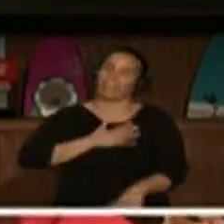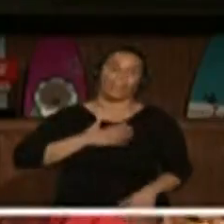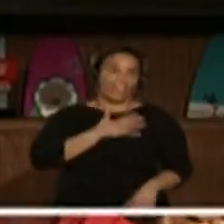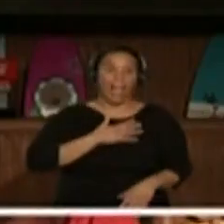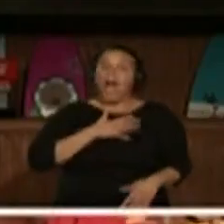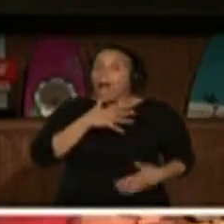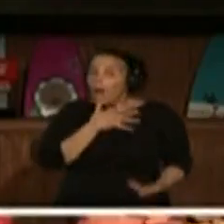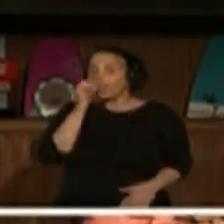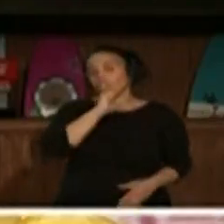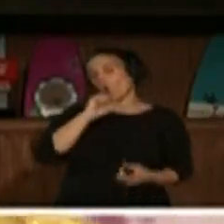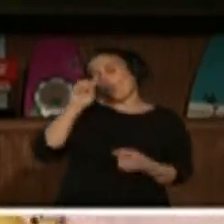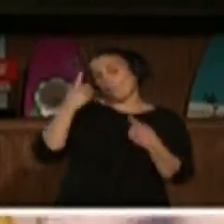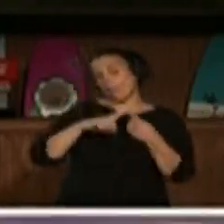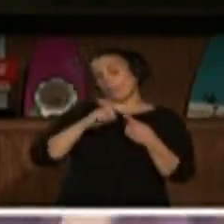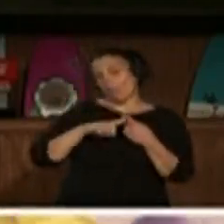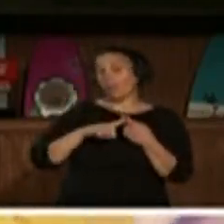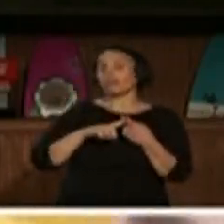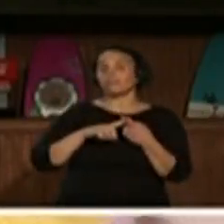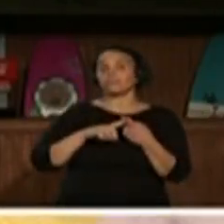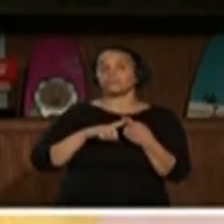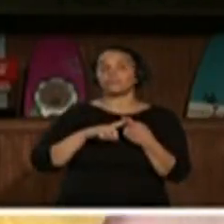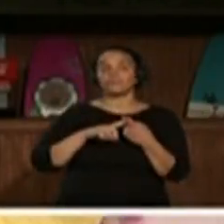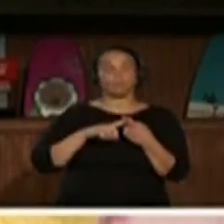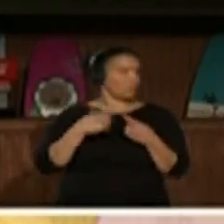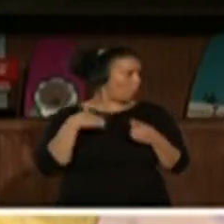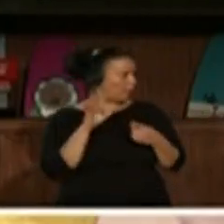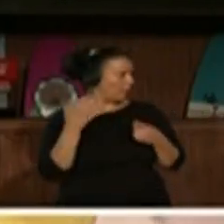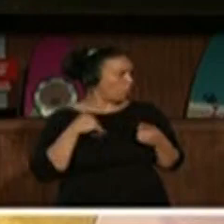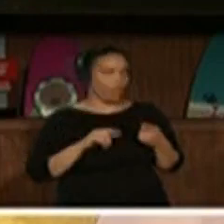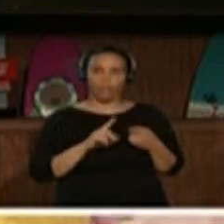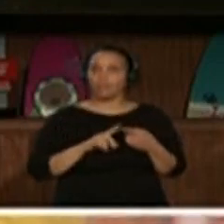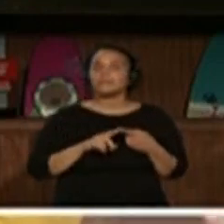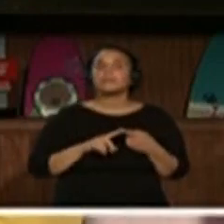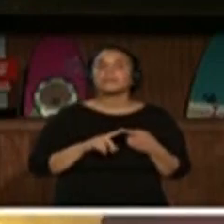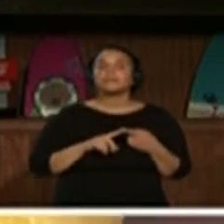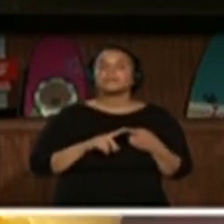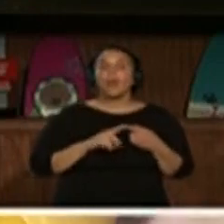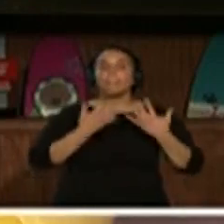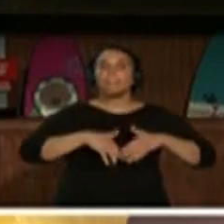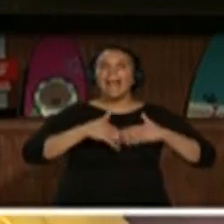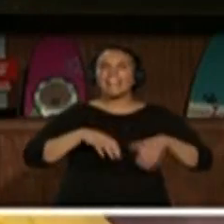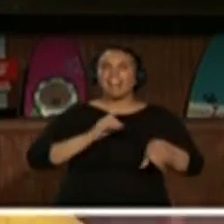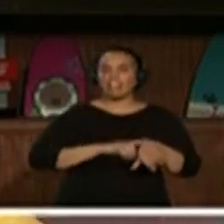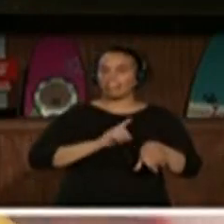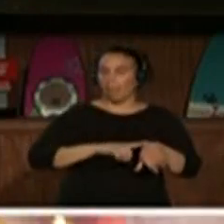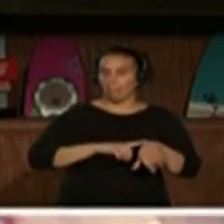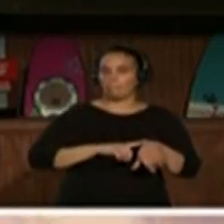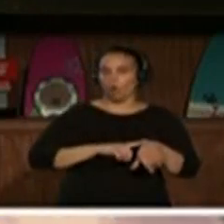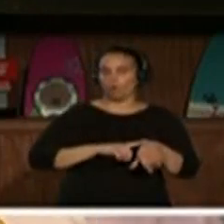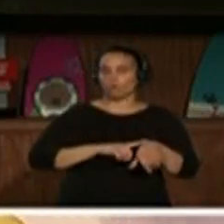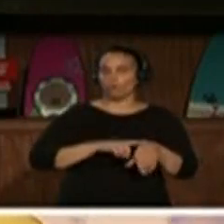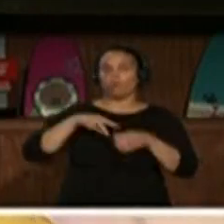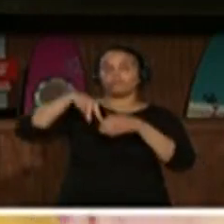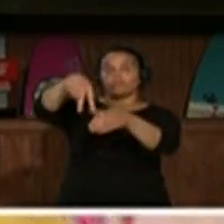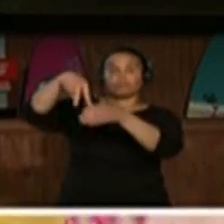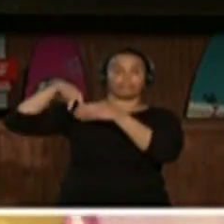con nuestro primer tema de actuación. Ya lo saqué yo. Y La Máquina del Tiempo. Una máquina donde nos va